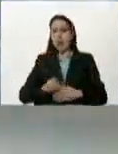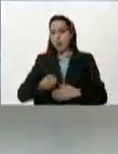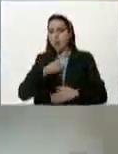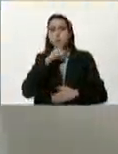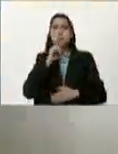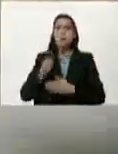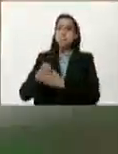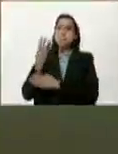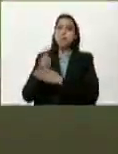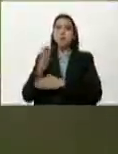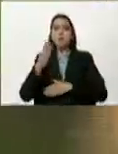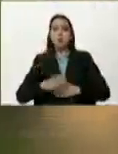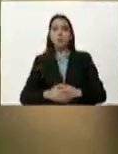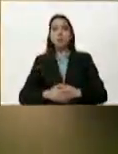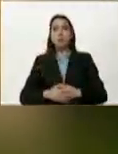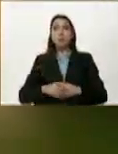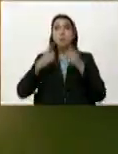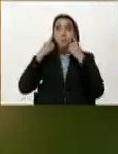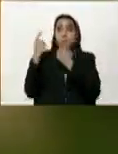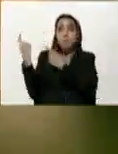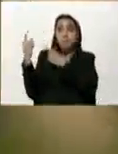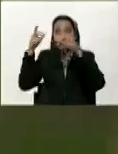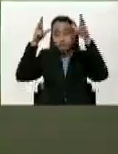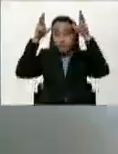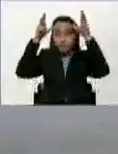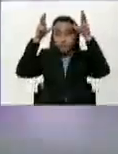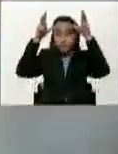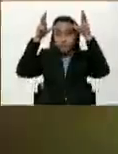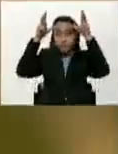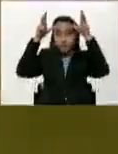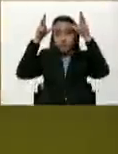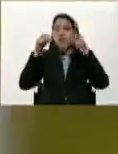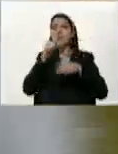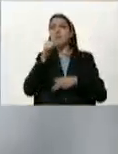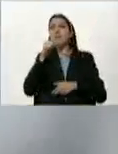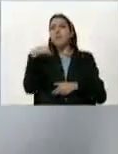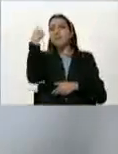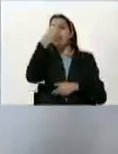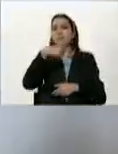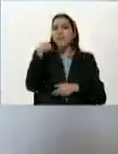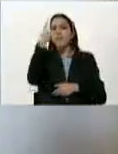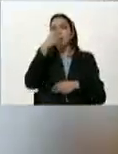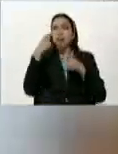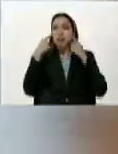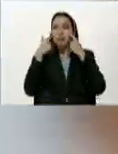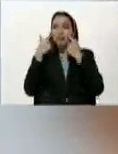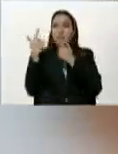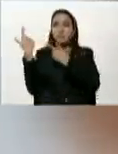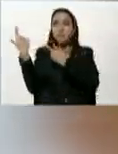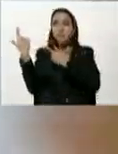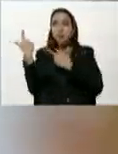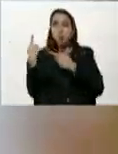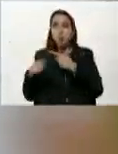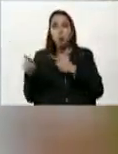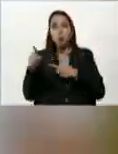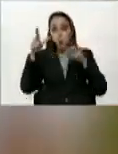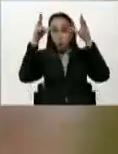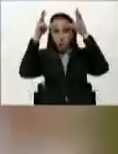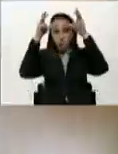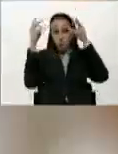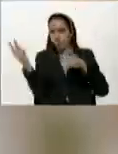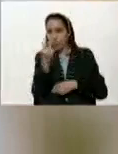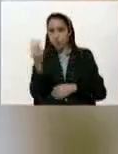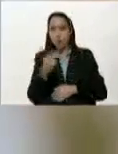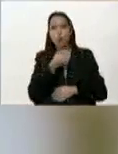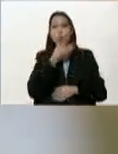miren ese benedicto que está ahí a quien se parece es el venadito mire el otro venadito par de venadito